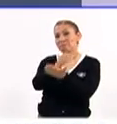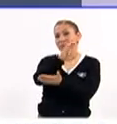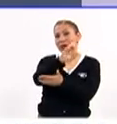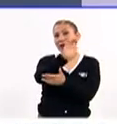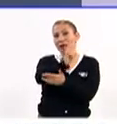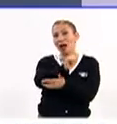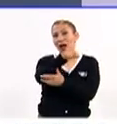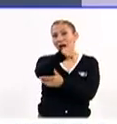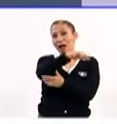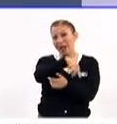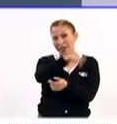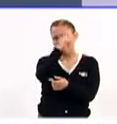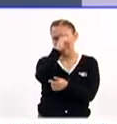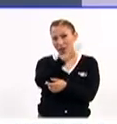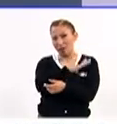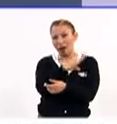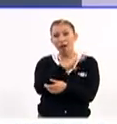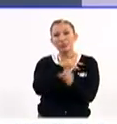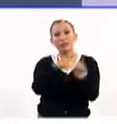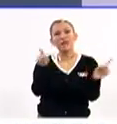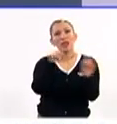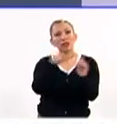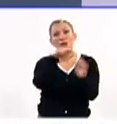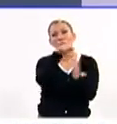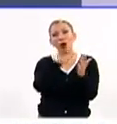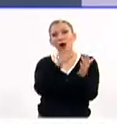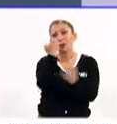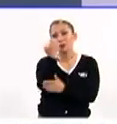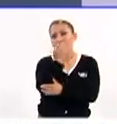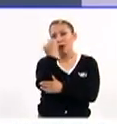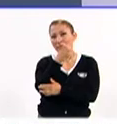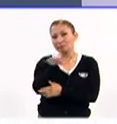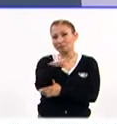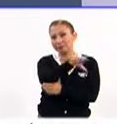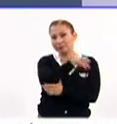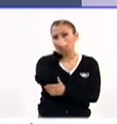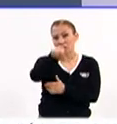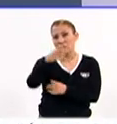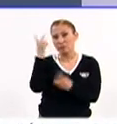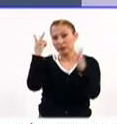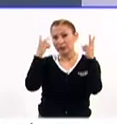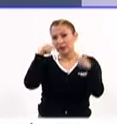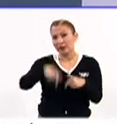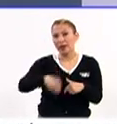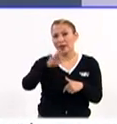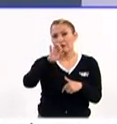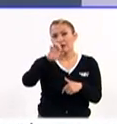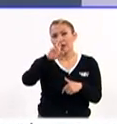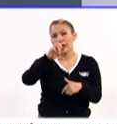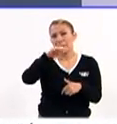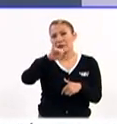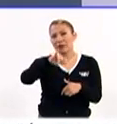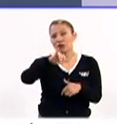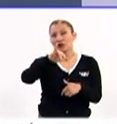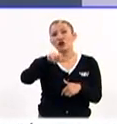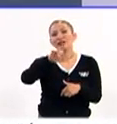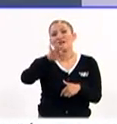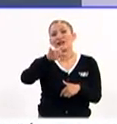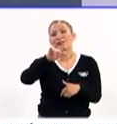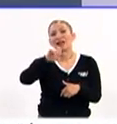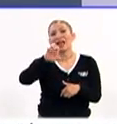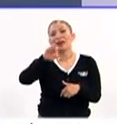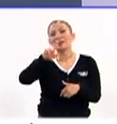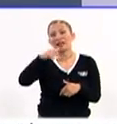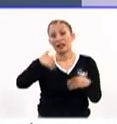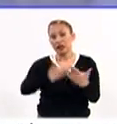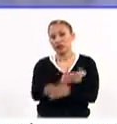que ofrece nuestro país dentro de sus diferentes instituciones educativas. Hoy nos acompaña en el estudio José Fermín Erviti.